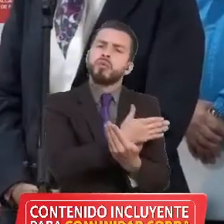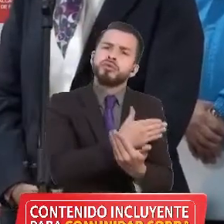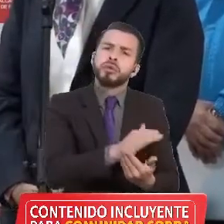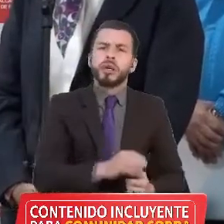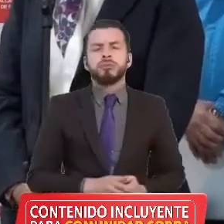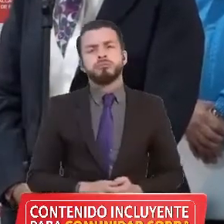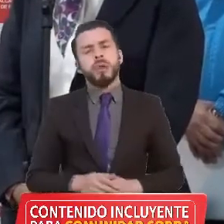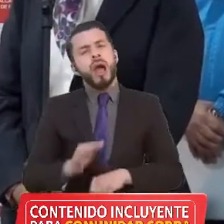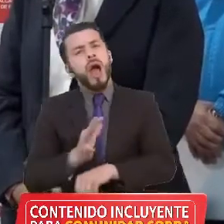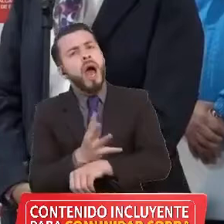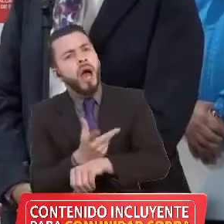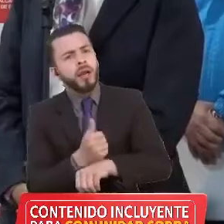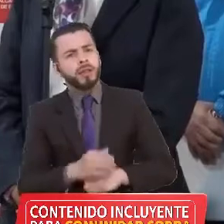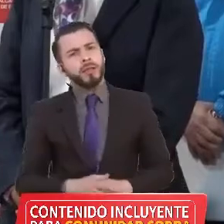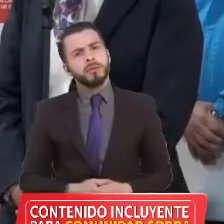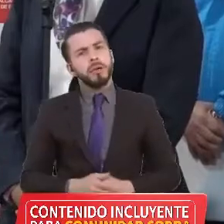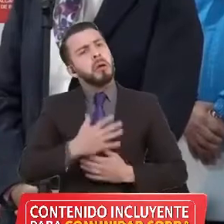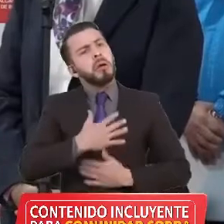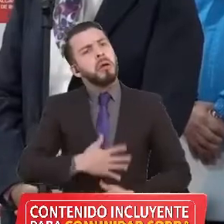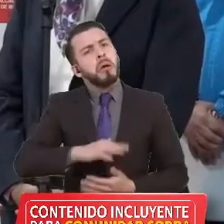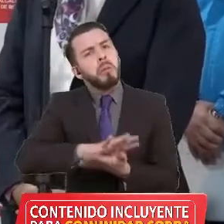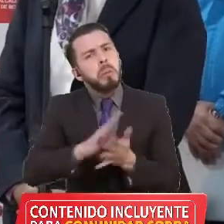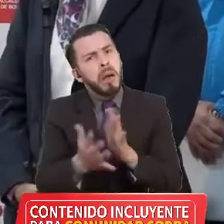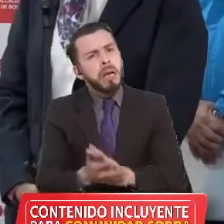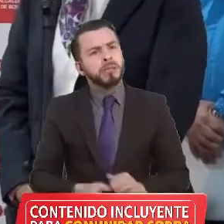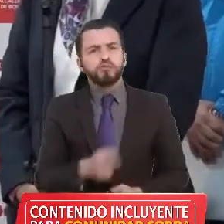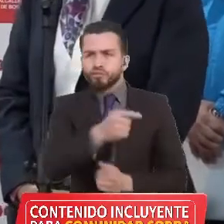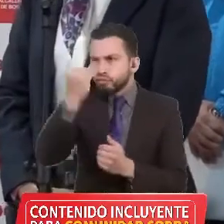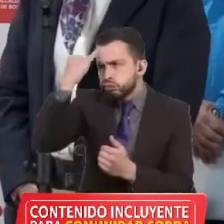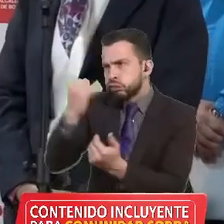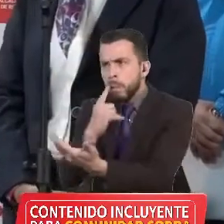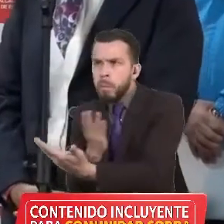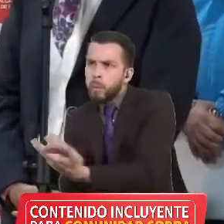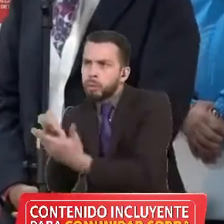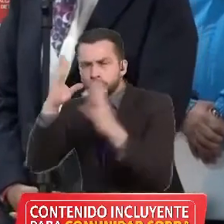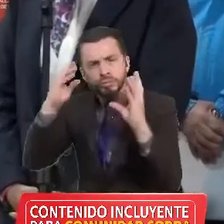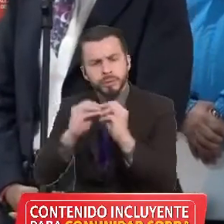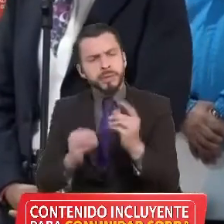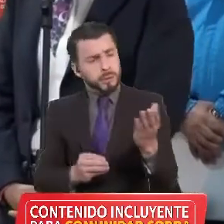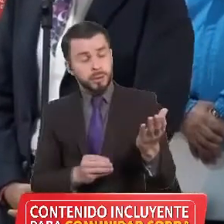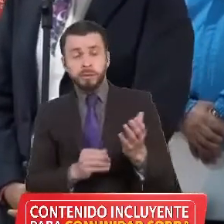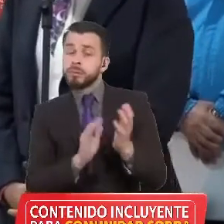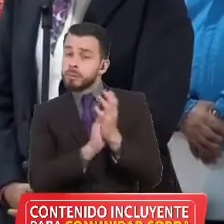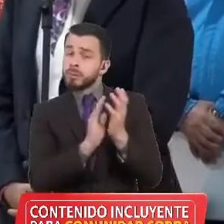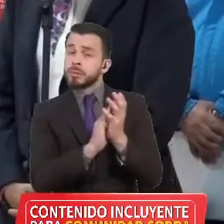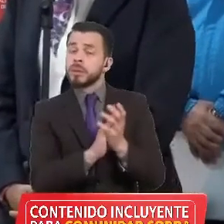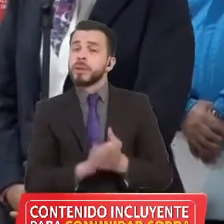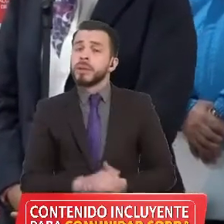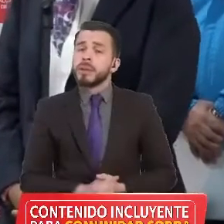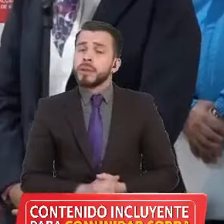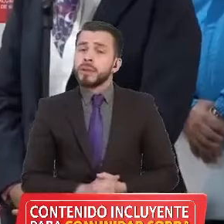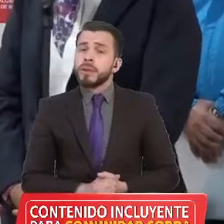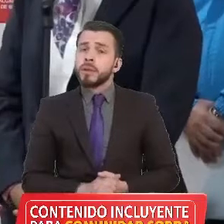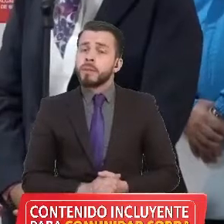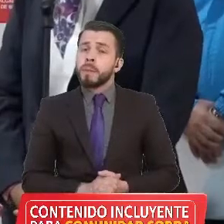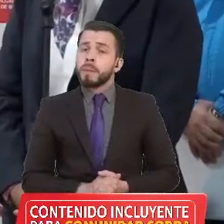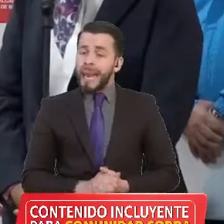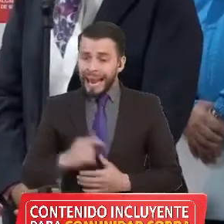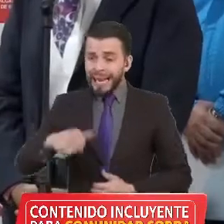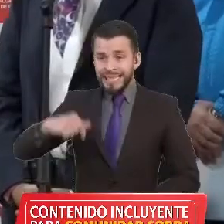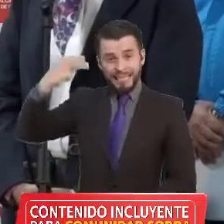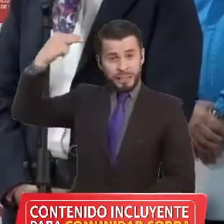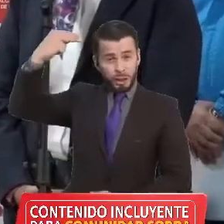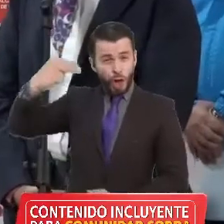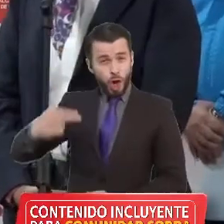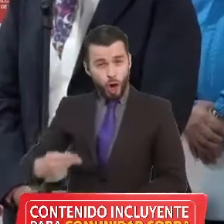todo el país y acá en la ciudad de bogotá esta movilización histórica nos interpela a escuchar a los